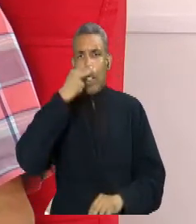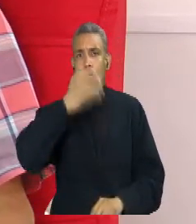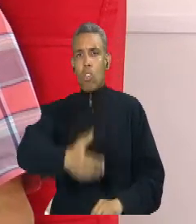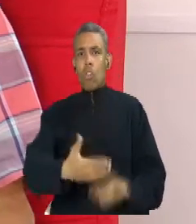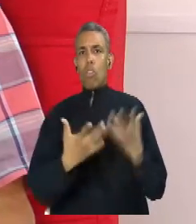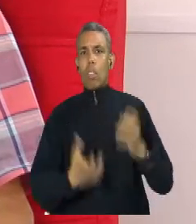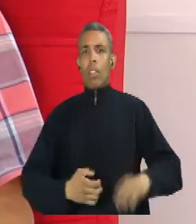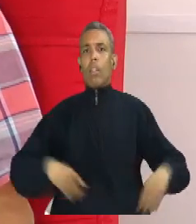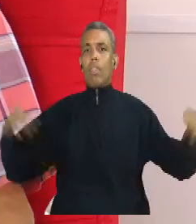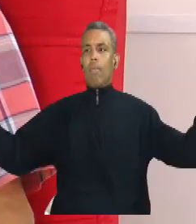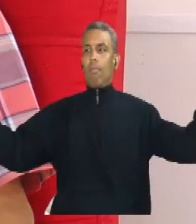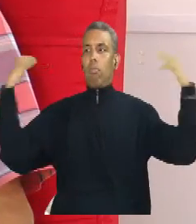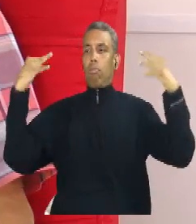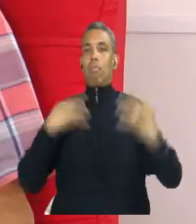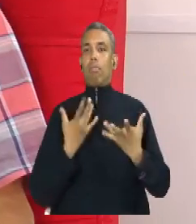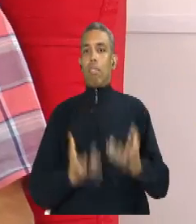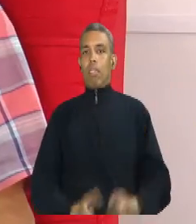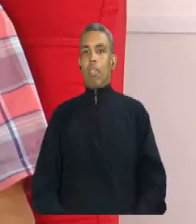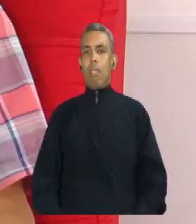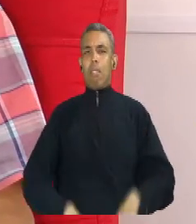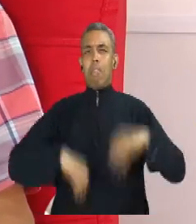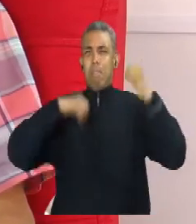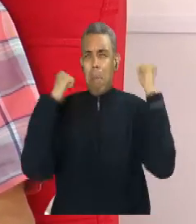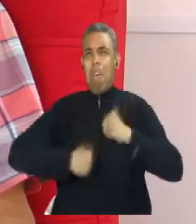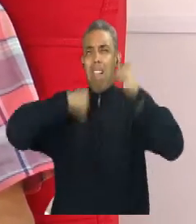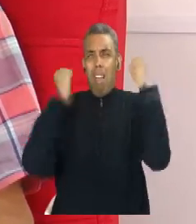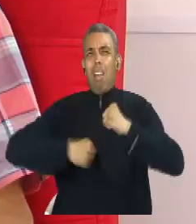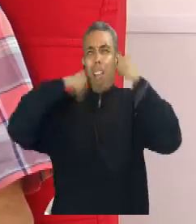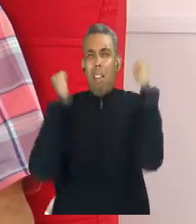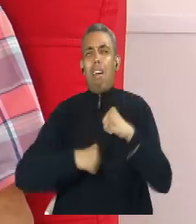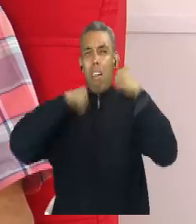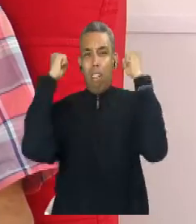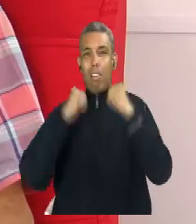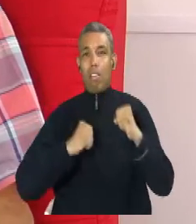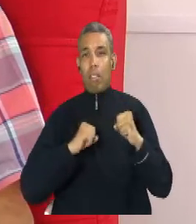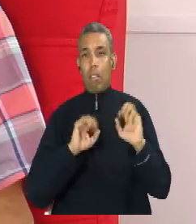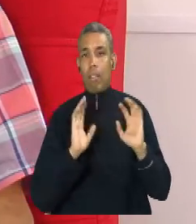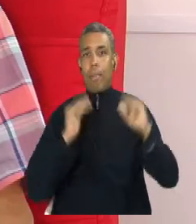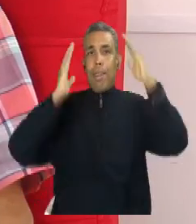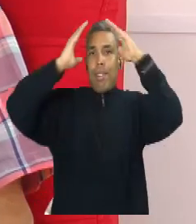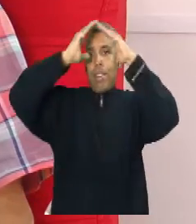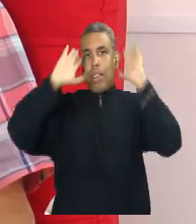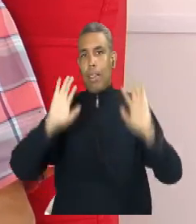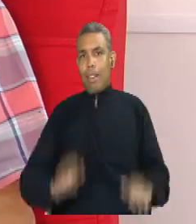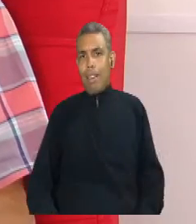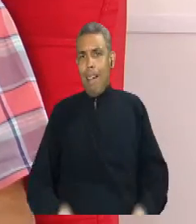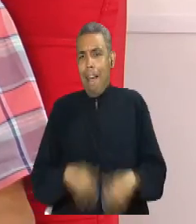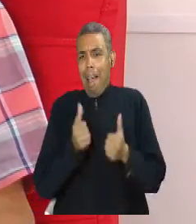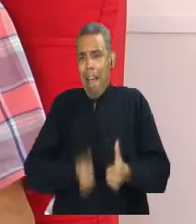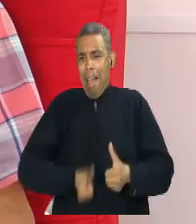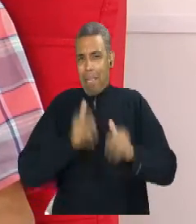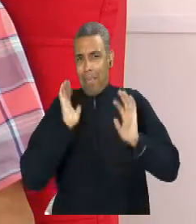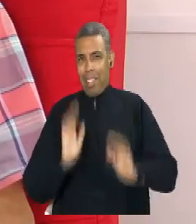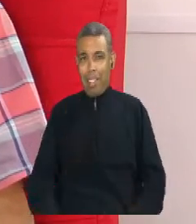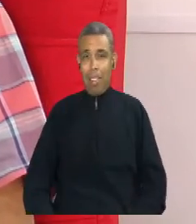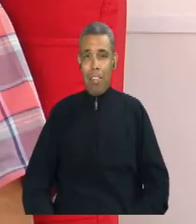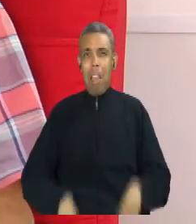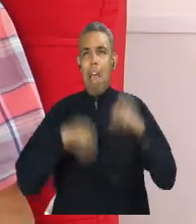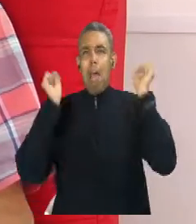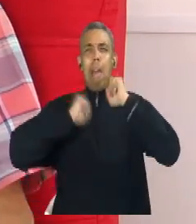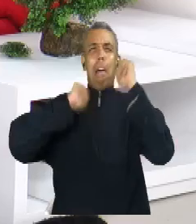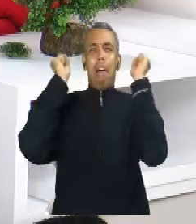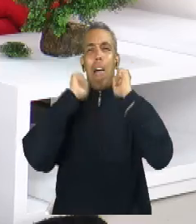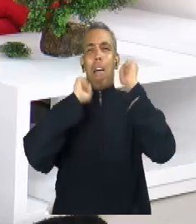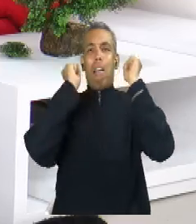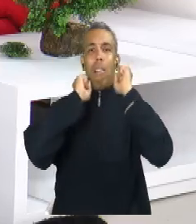para montarnos siempre una pataleta de esas pataletas en casas no son tan frecuentes como cuando uno sale a un centro